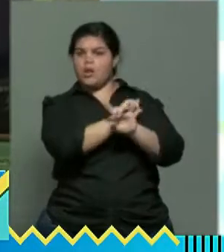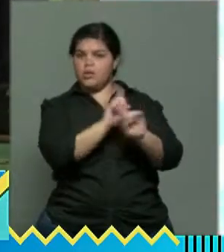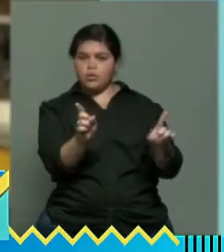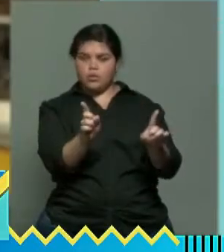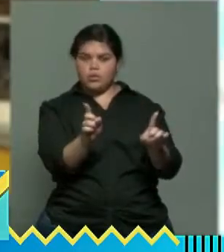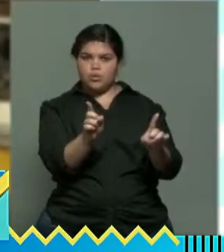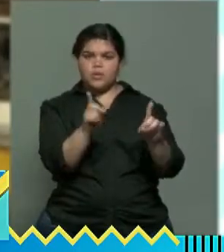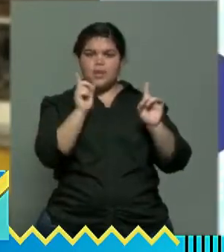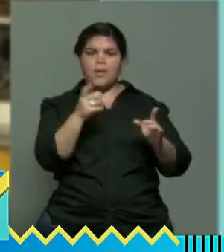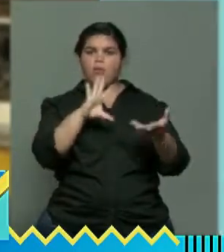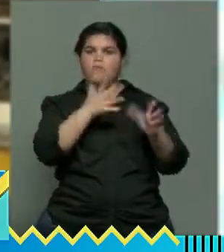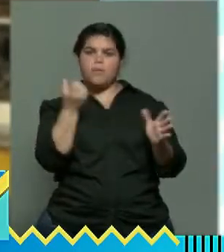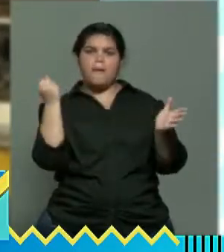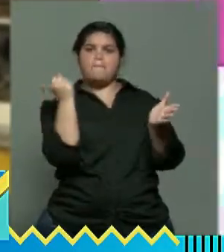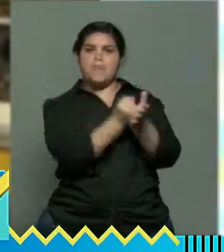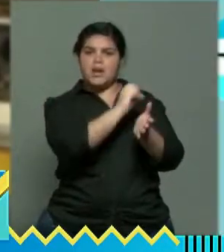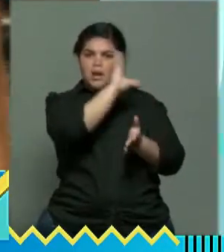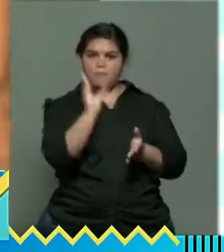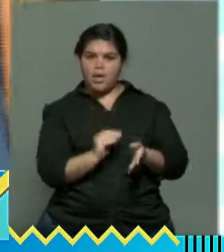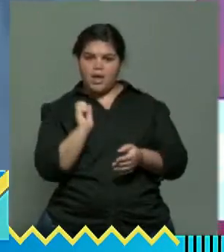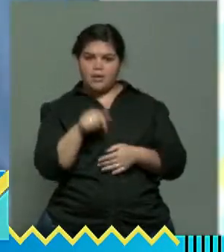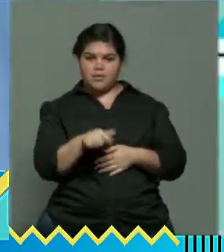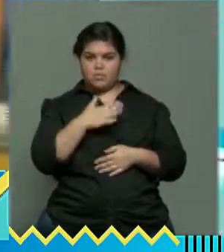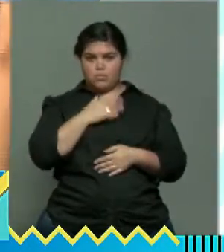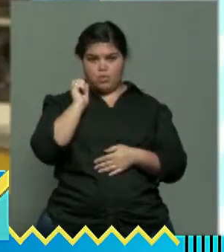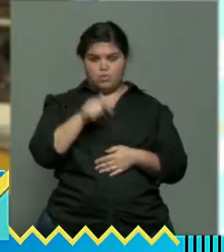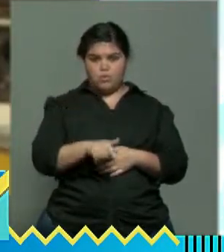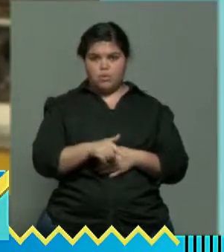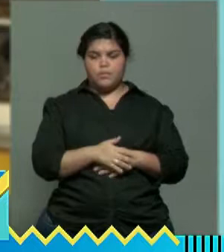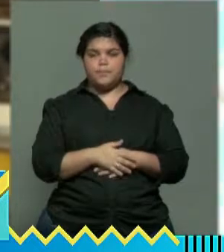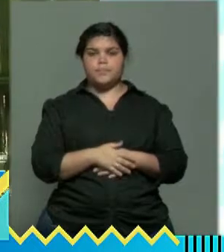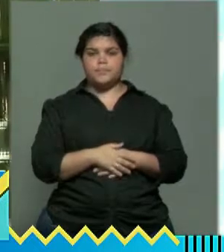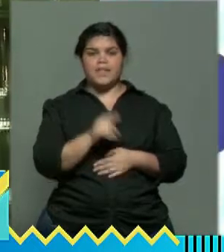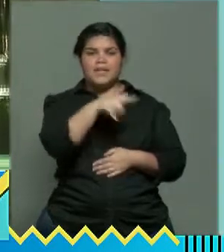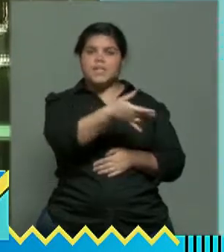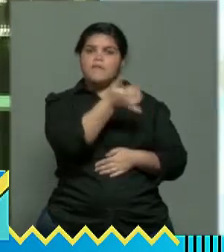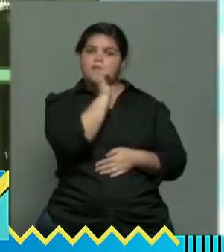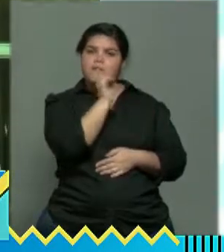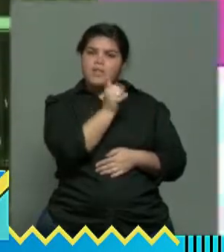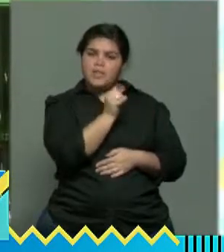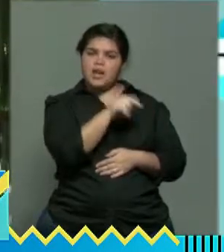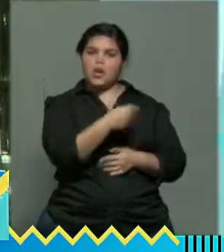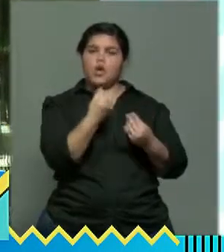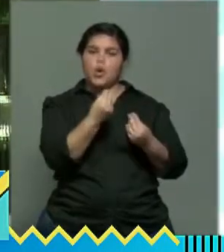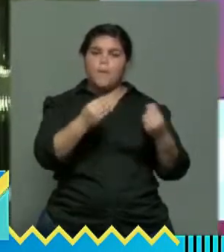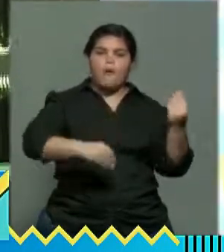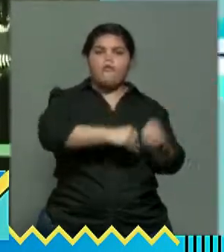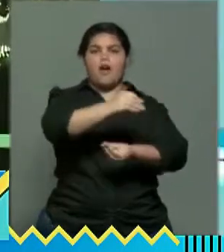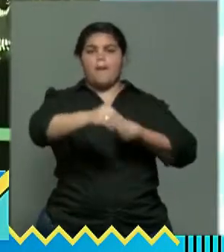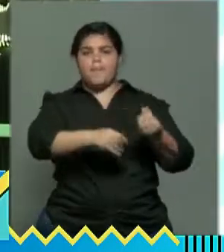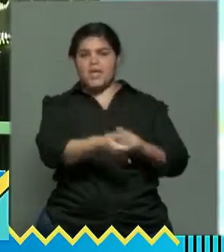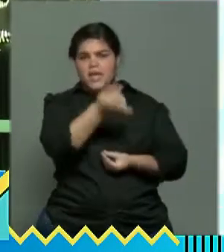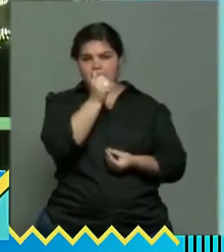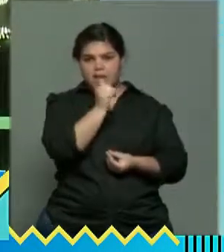como país, es una bebida que realmente se consume en familia, se